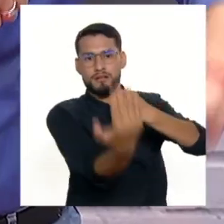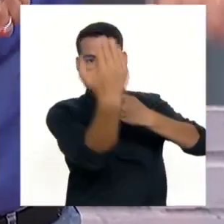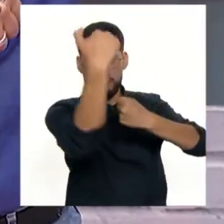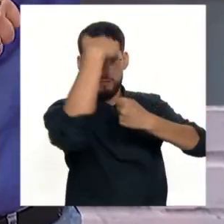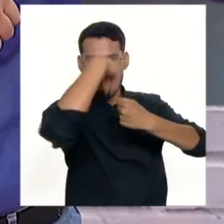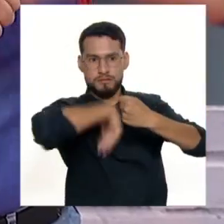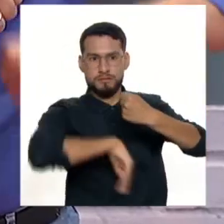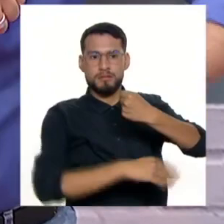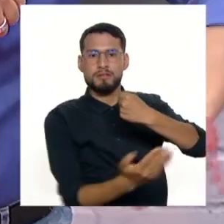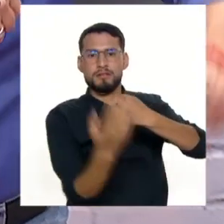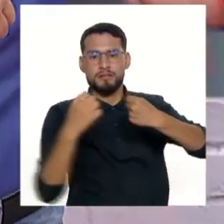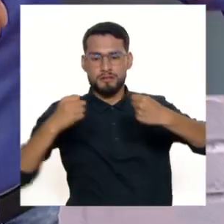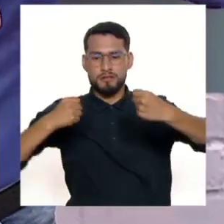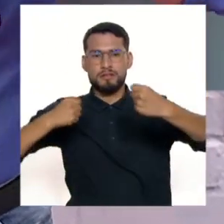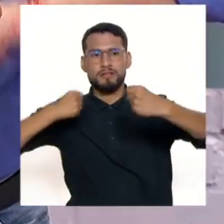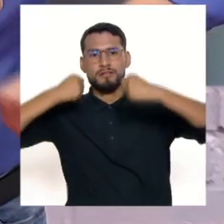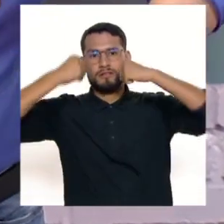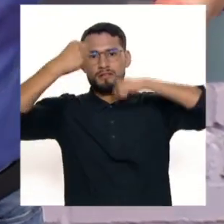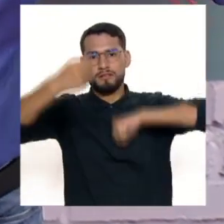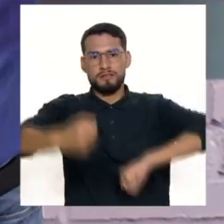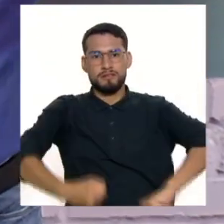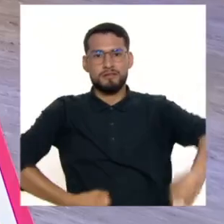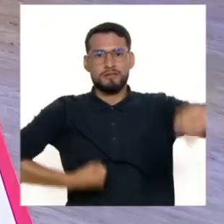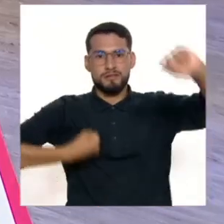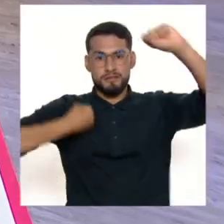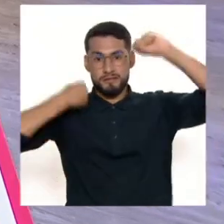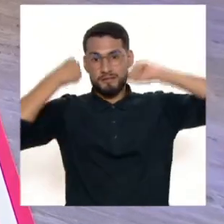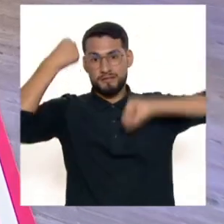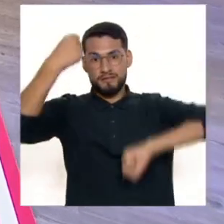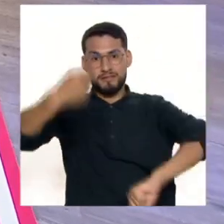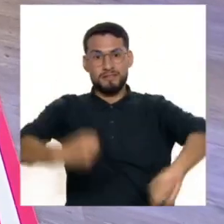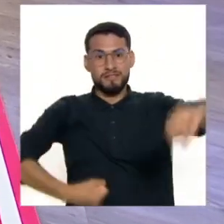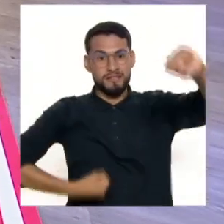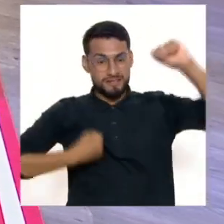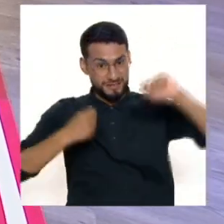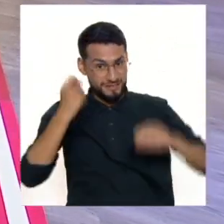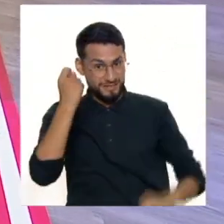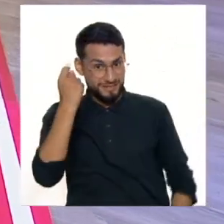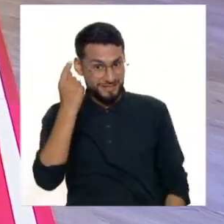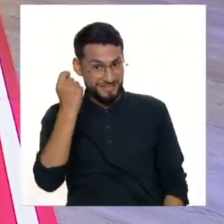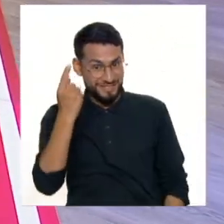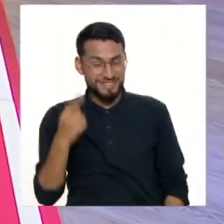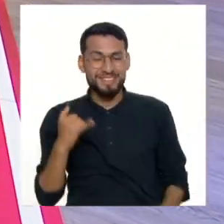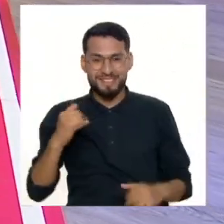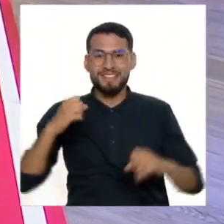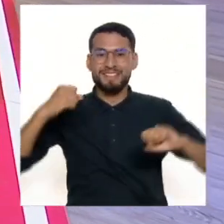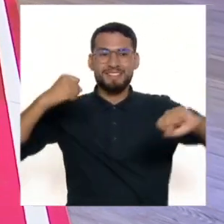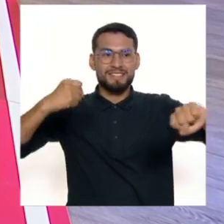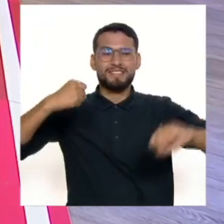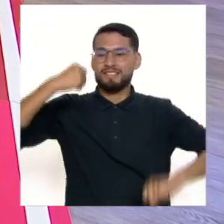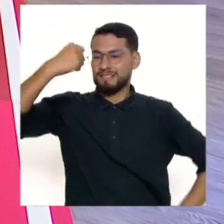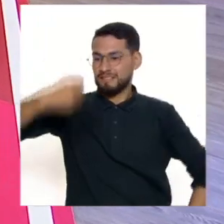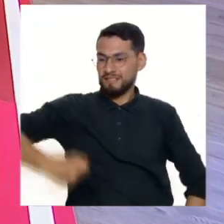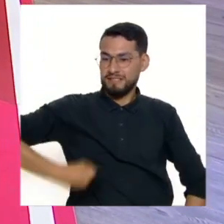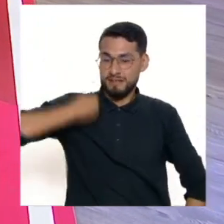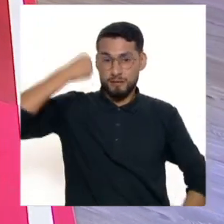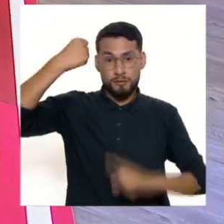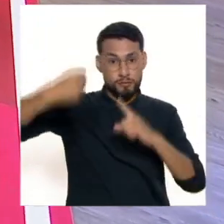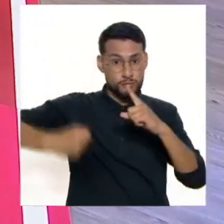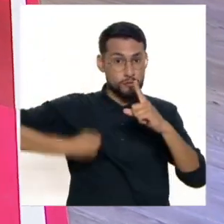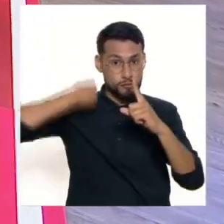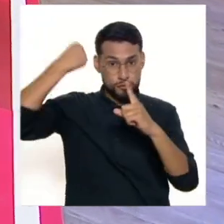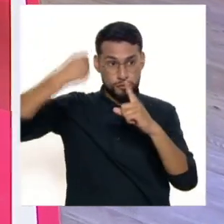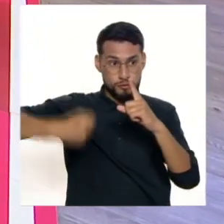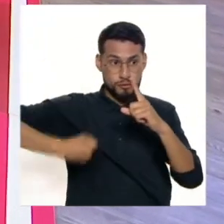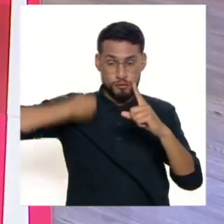contraria. Uy, uy, uy, ya. Ya la vi. La pones difícil. Ahí, nos quedamos ahí. Ya. Vamos a hacer uno por uno y al final hacemos los dos movimientos a la par.